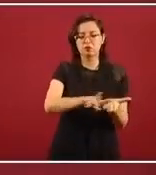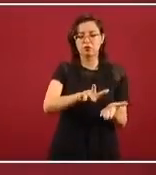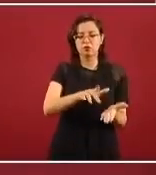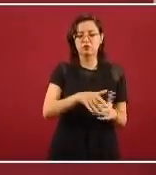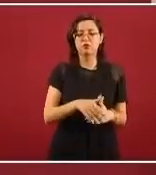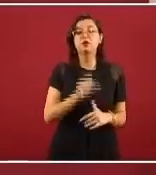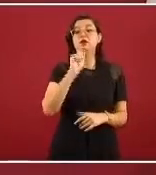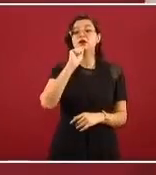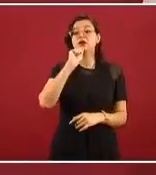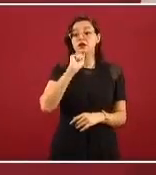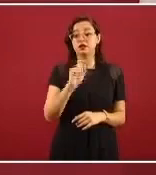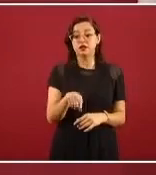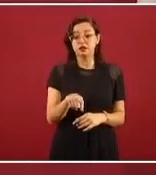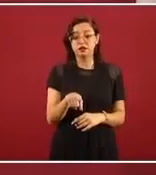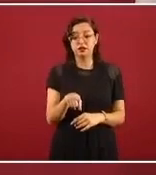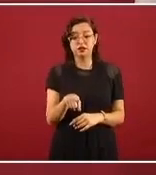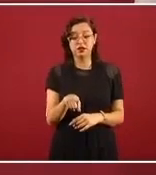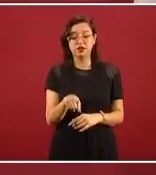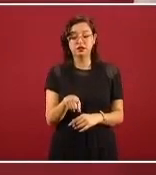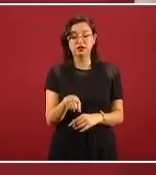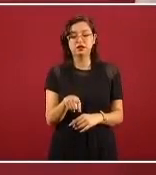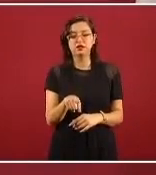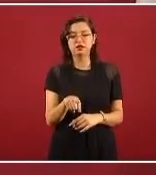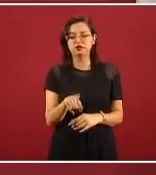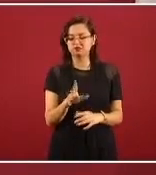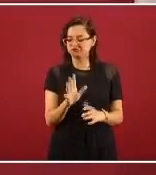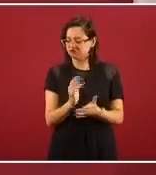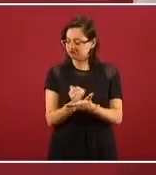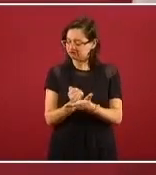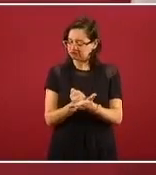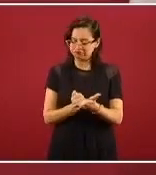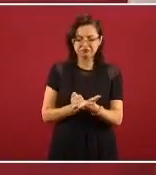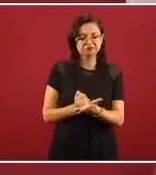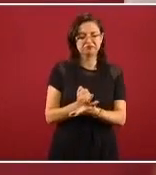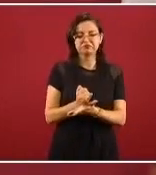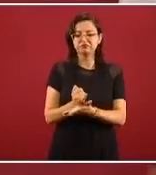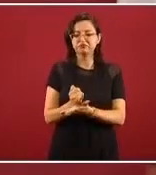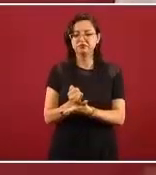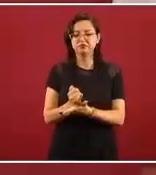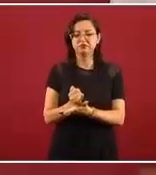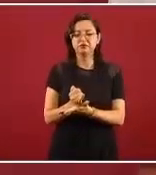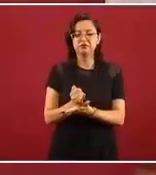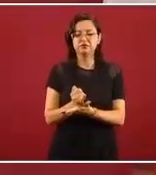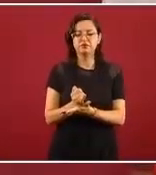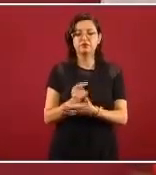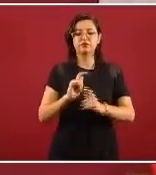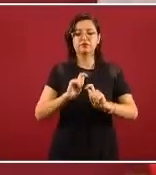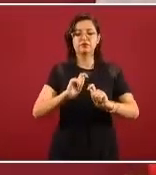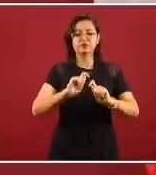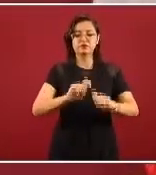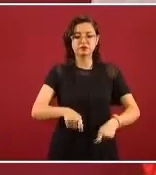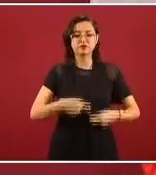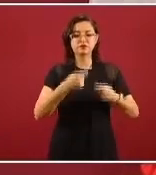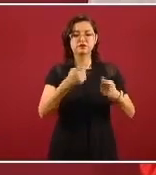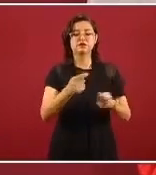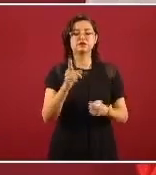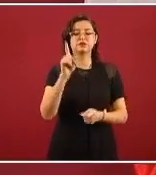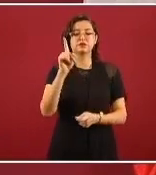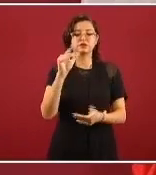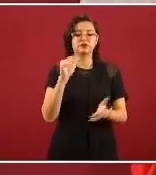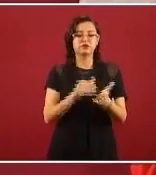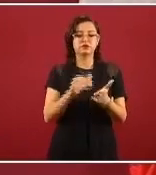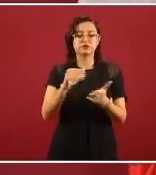Ya también tomamos la decisión de otorgar 1 millón